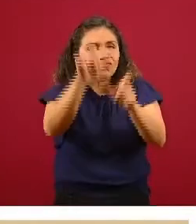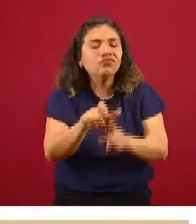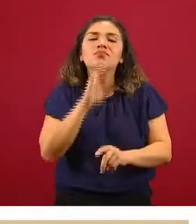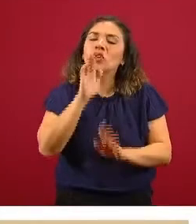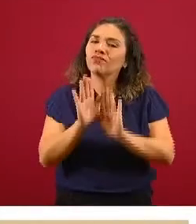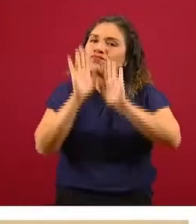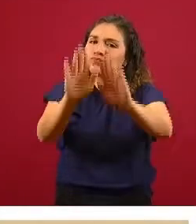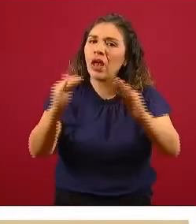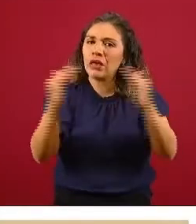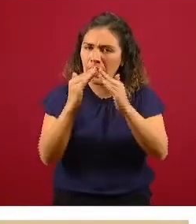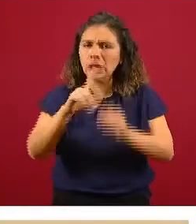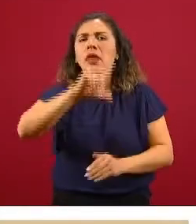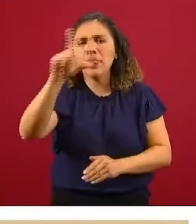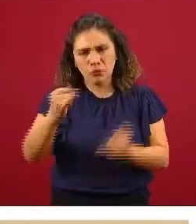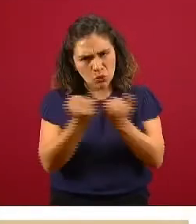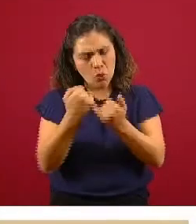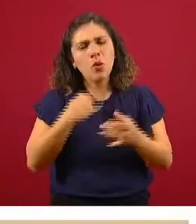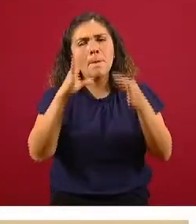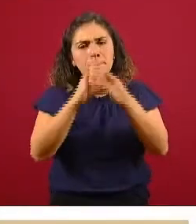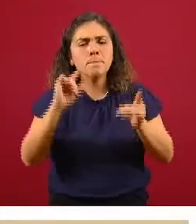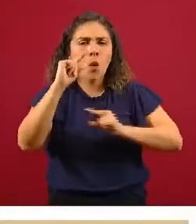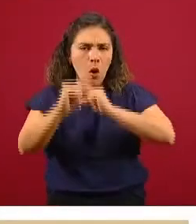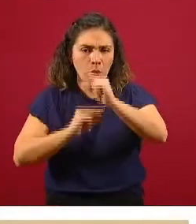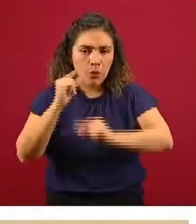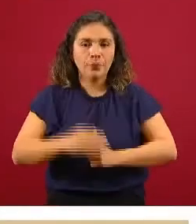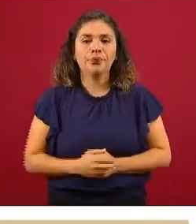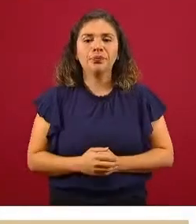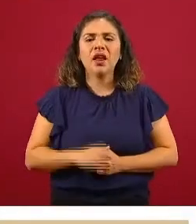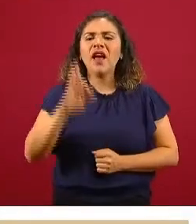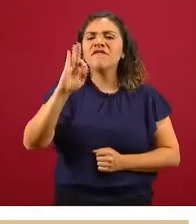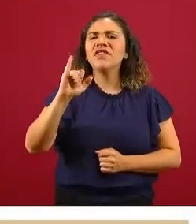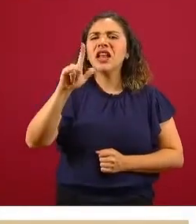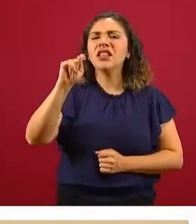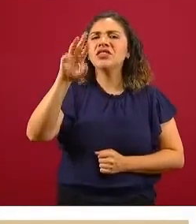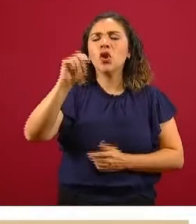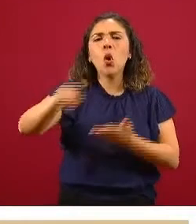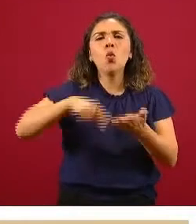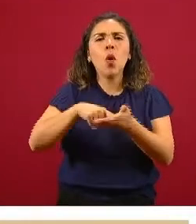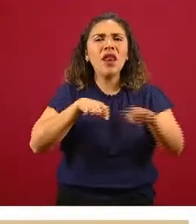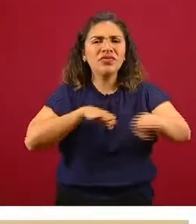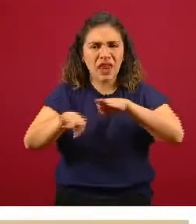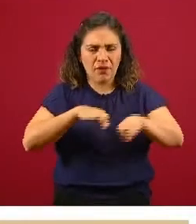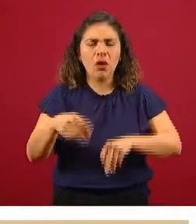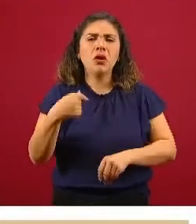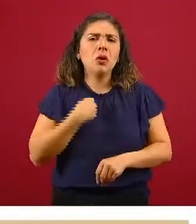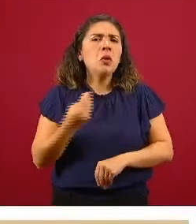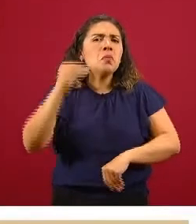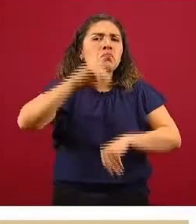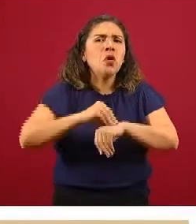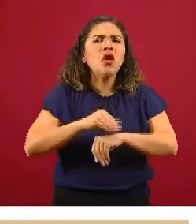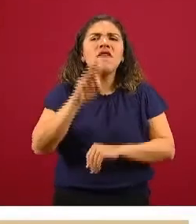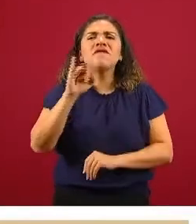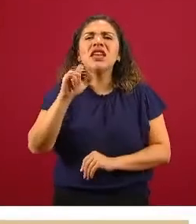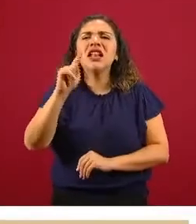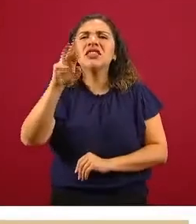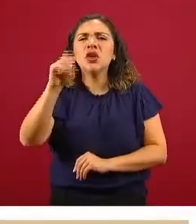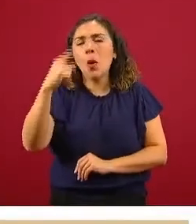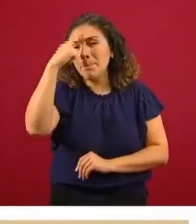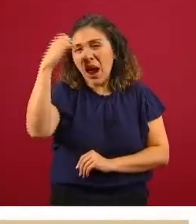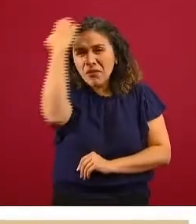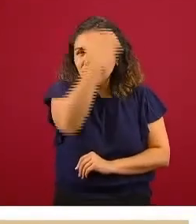mucho gusto se los detallo poco a poco. Filtros en centros de trabajo. Pusimos una cantidad de filtros de centros de